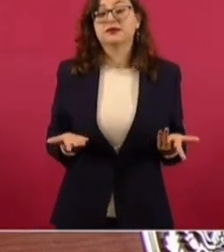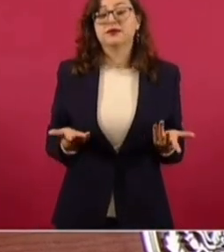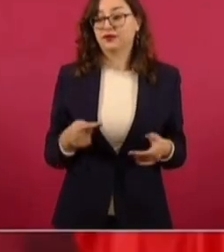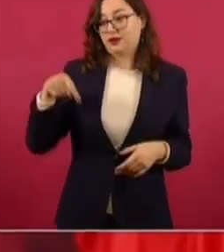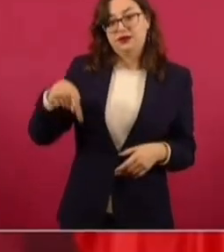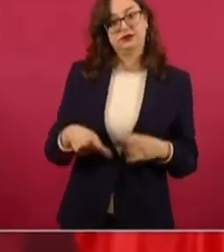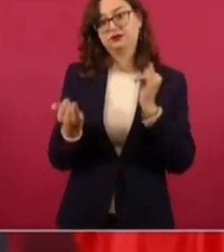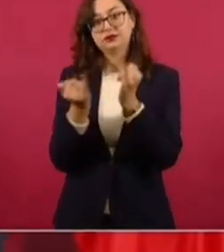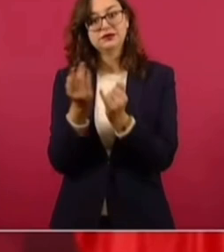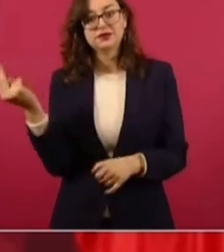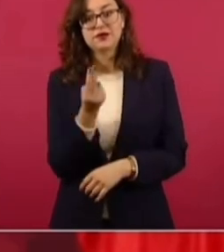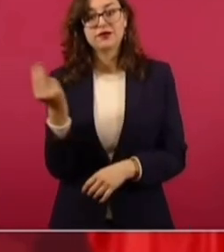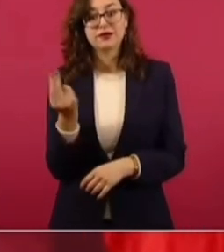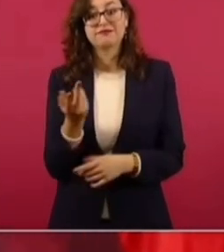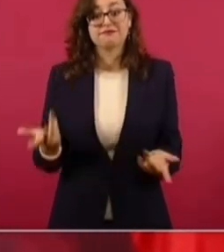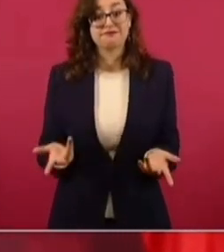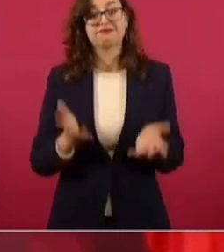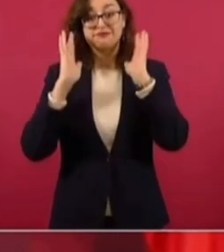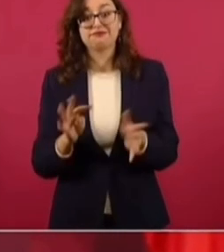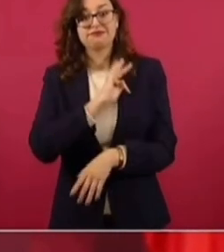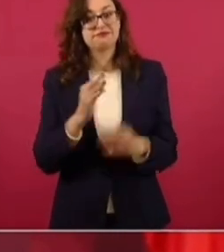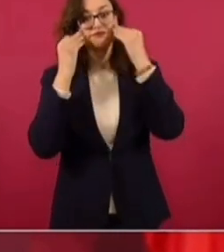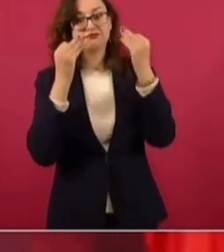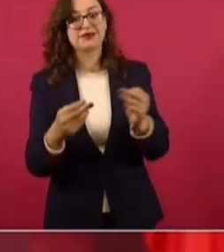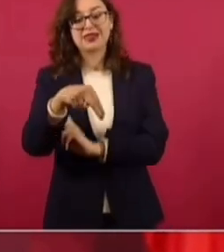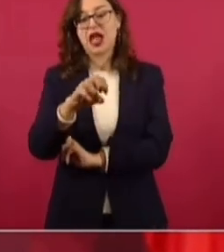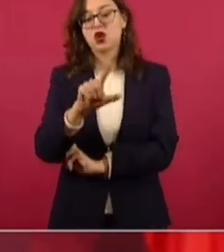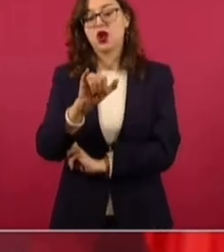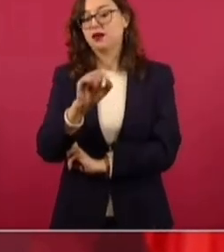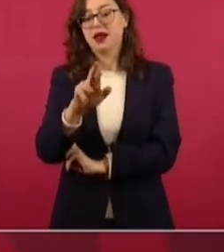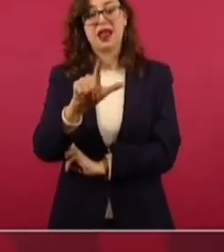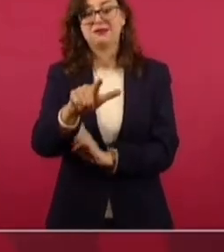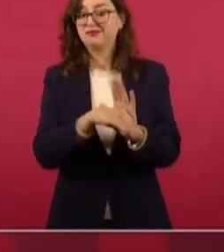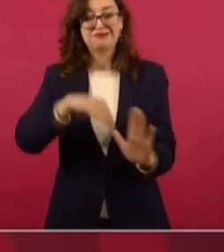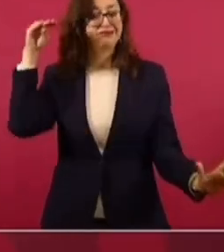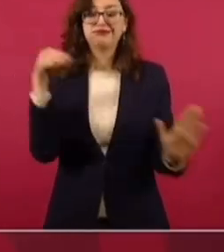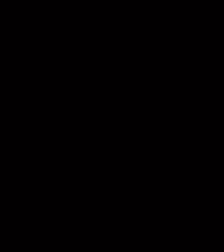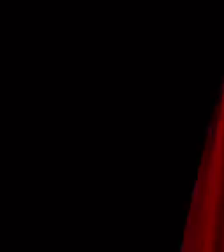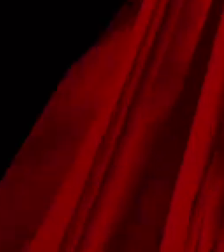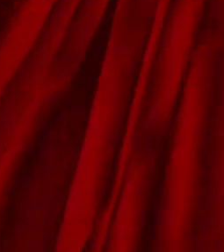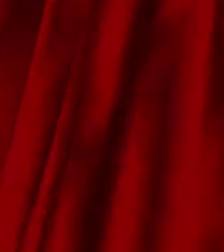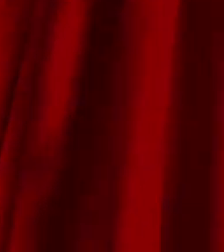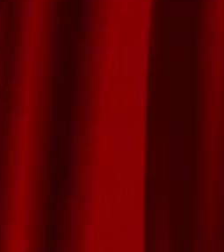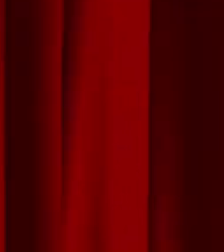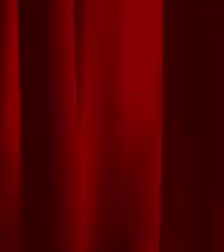es un rotundo fracaso, no solo en México, en el mundo.